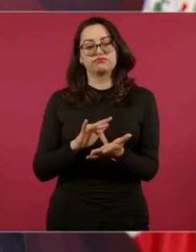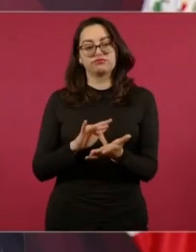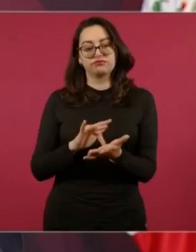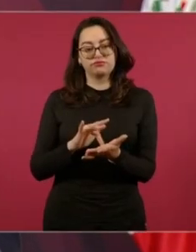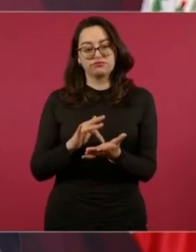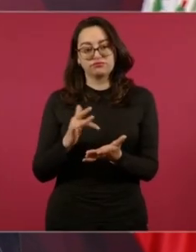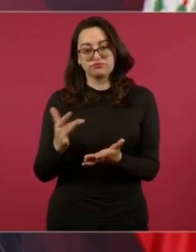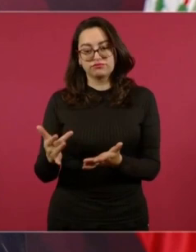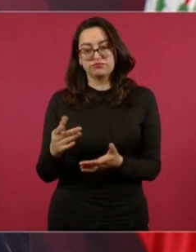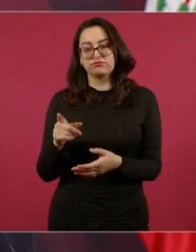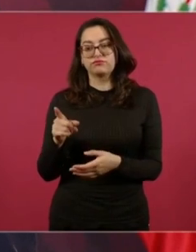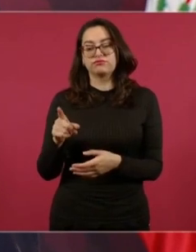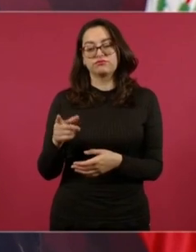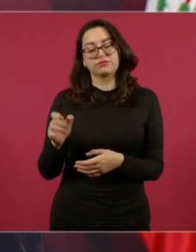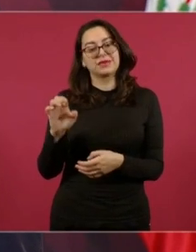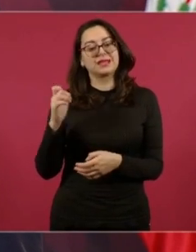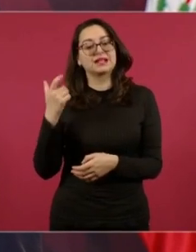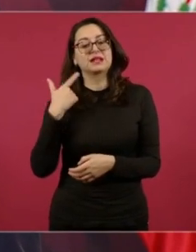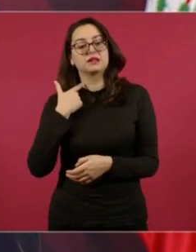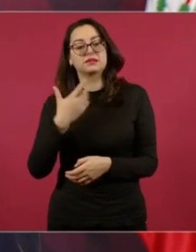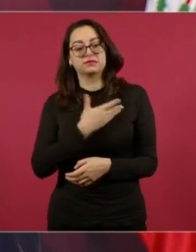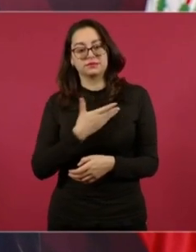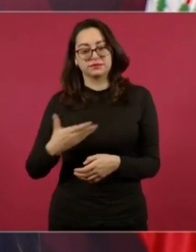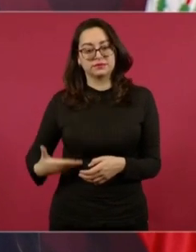del presidente Yamatei.